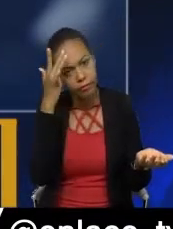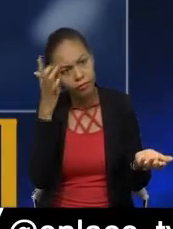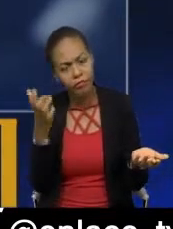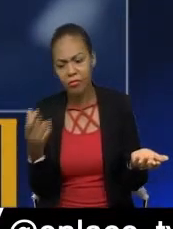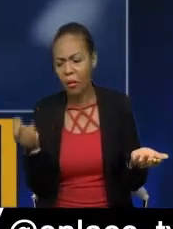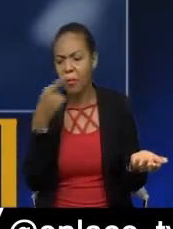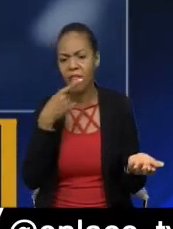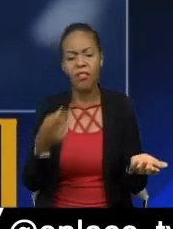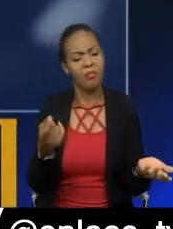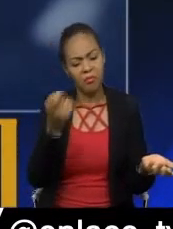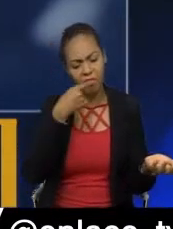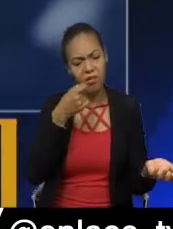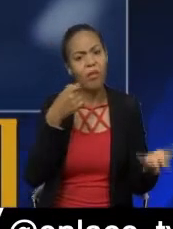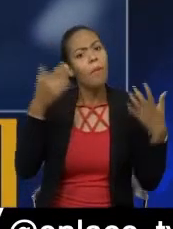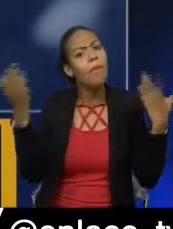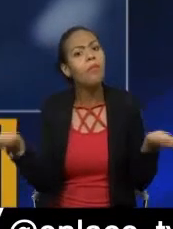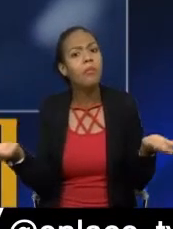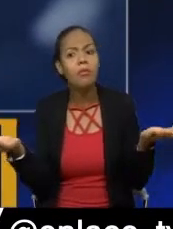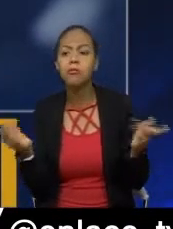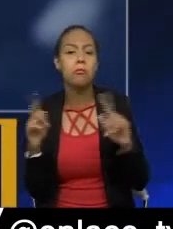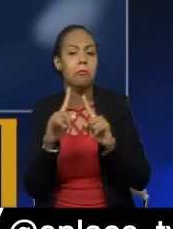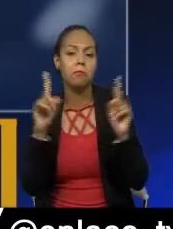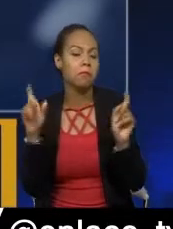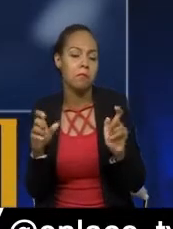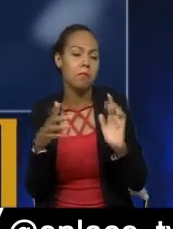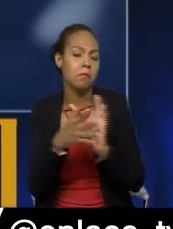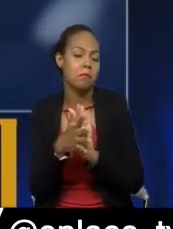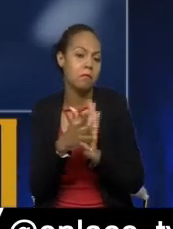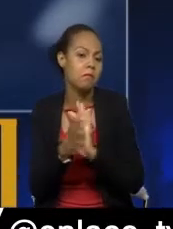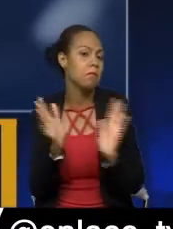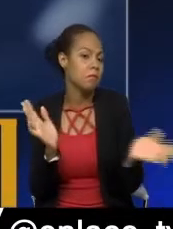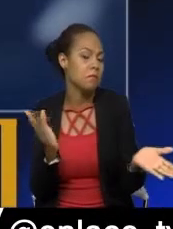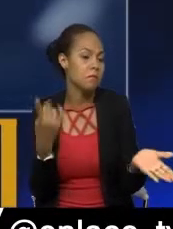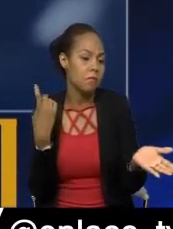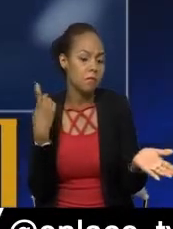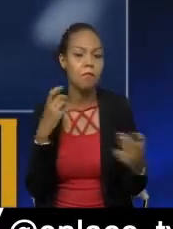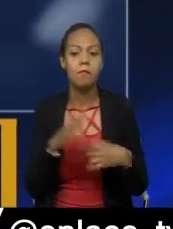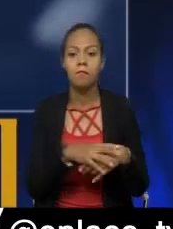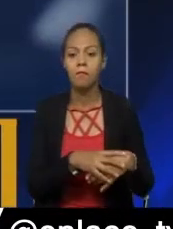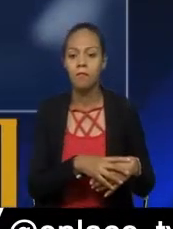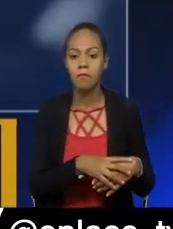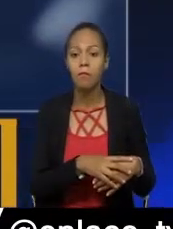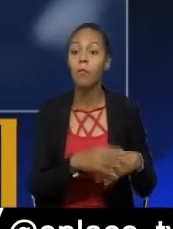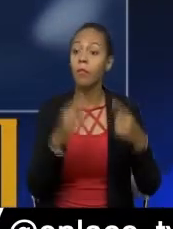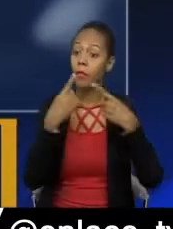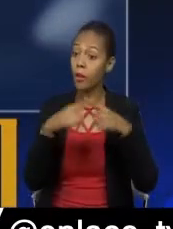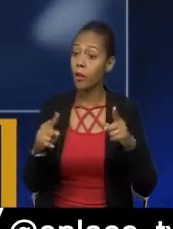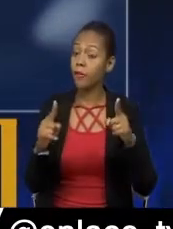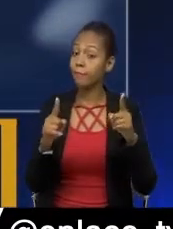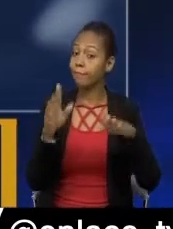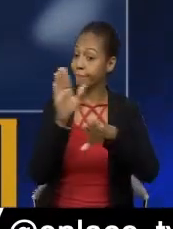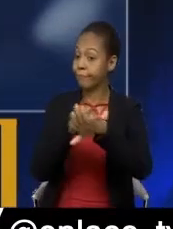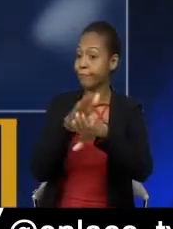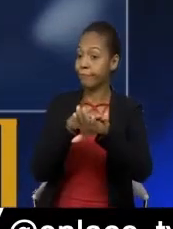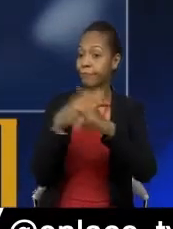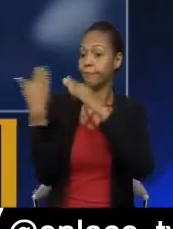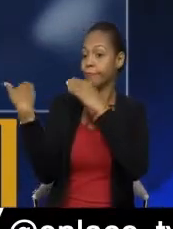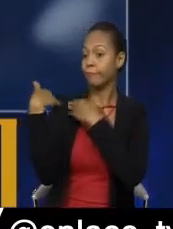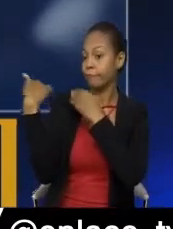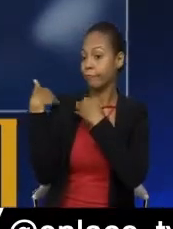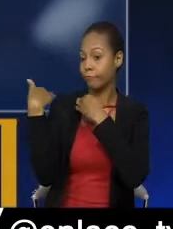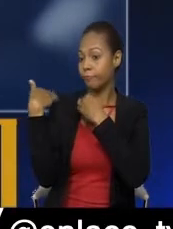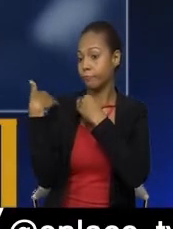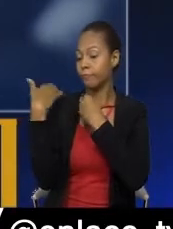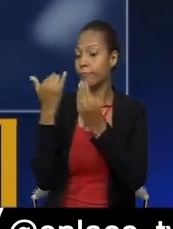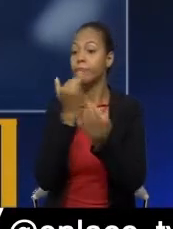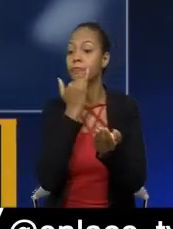medicamento que se le dio a la menor como tal, pero sin lugar a duda va a haber una responsabilidad. Ya le corresponde a la Fiscalía